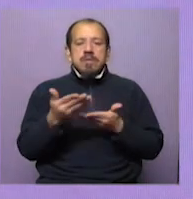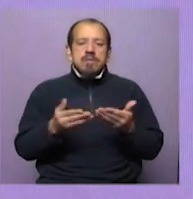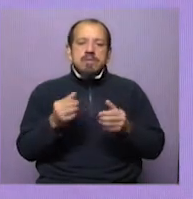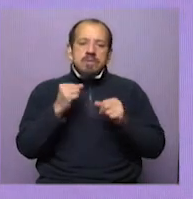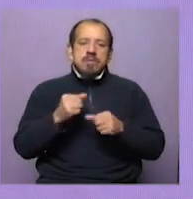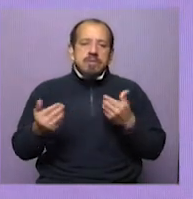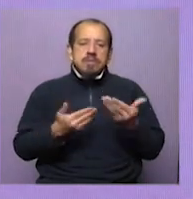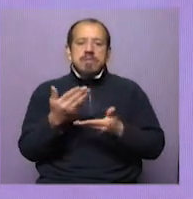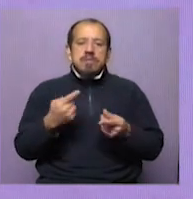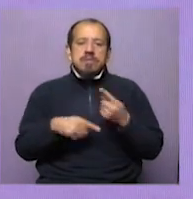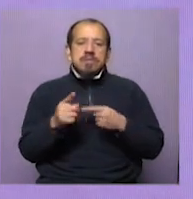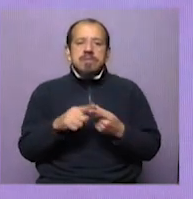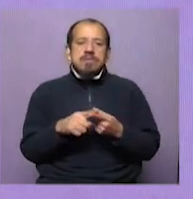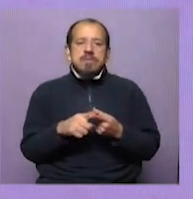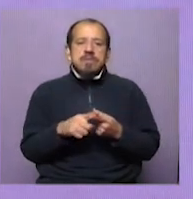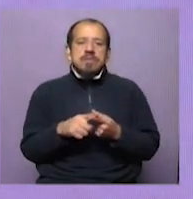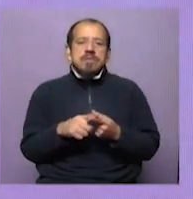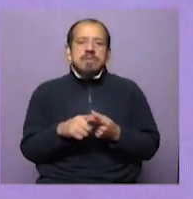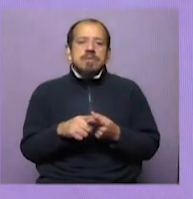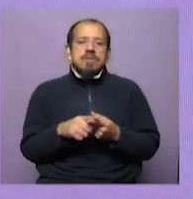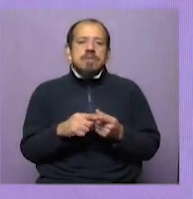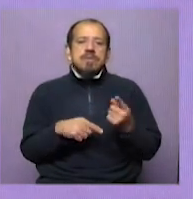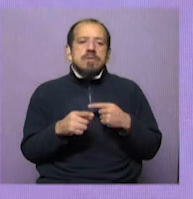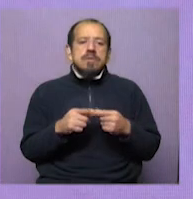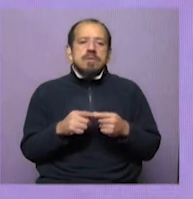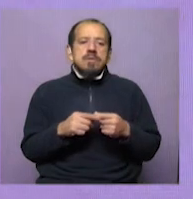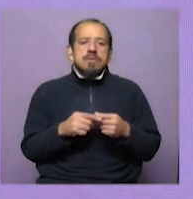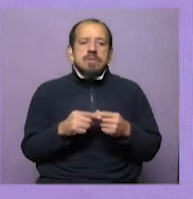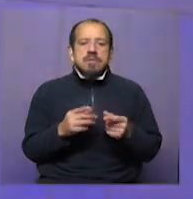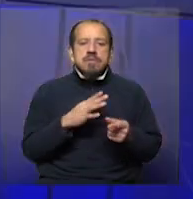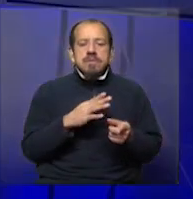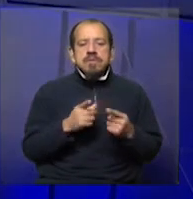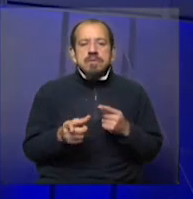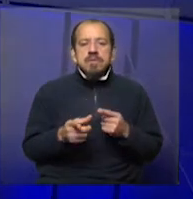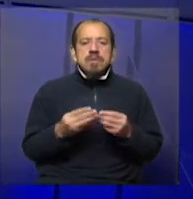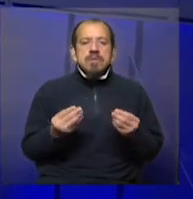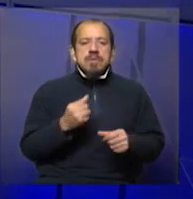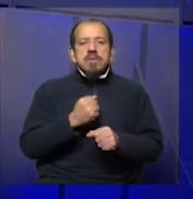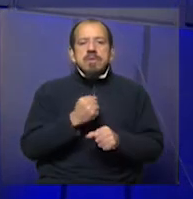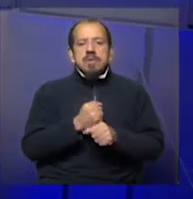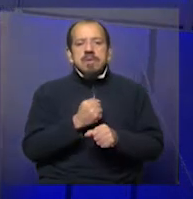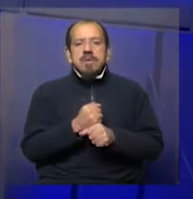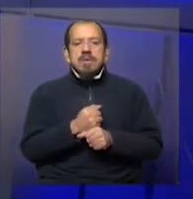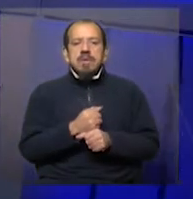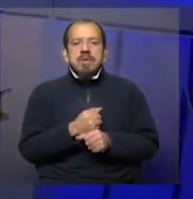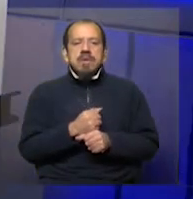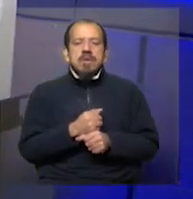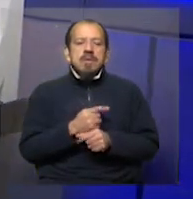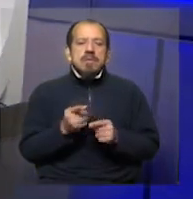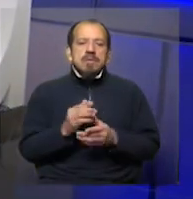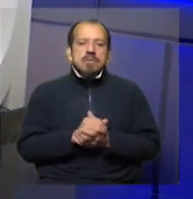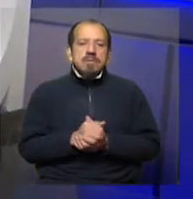tenés gente que te orienta, que te confronta, que te pone ahí. Frustraciones, a veces cómo trabajarlas, ¿no? En ese lugar también.